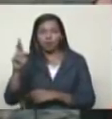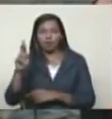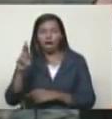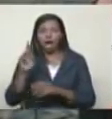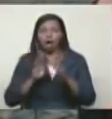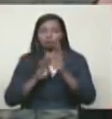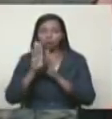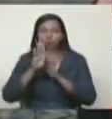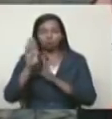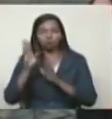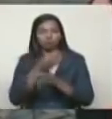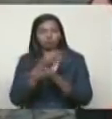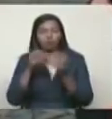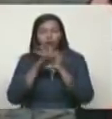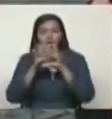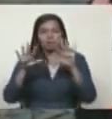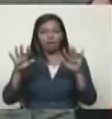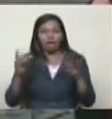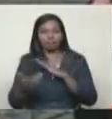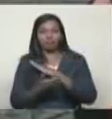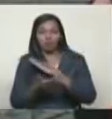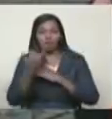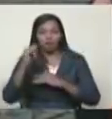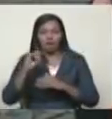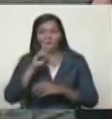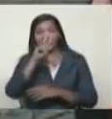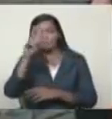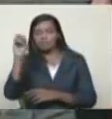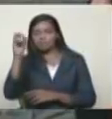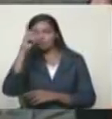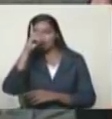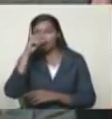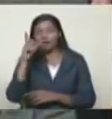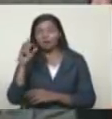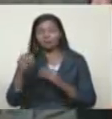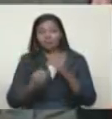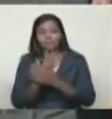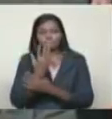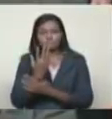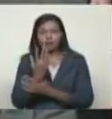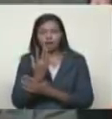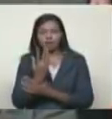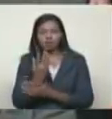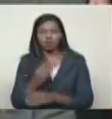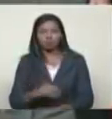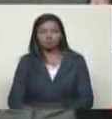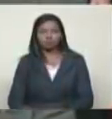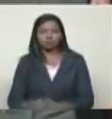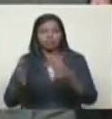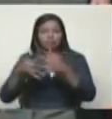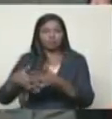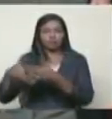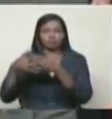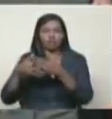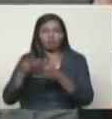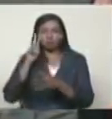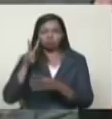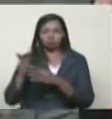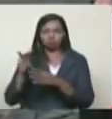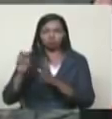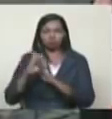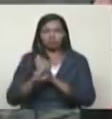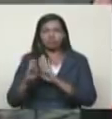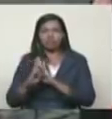legal, transparente, tecnológico que tuvo Venezuela el 20 de mayo. El imperialismo norteamericano desde ahí fijó una estrategia